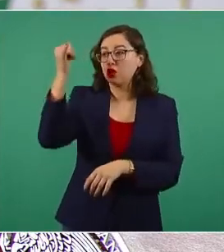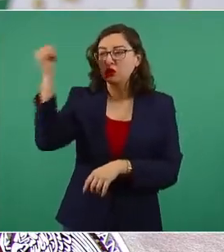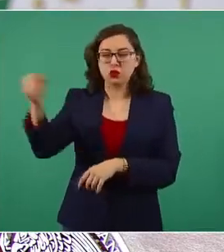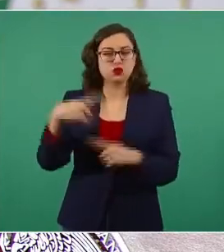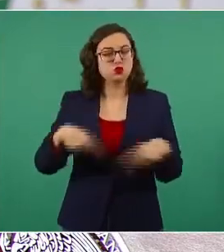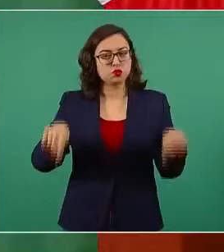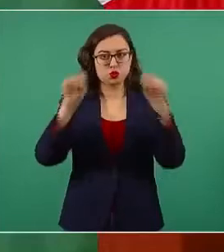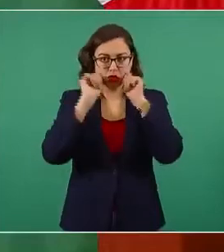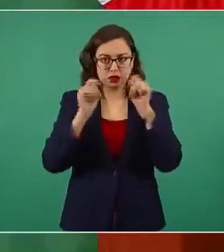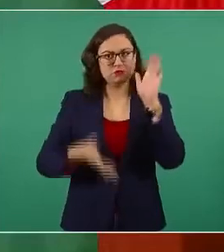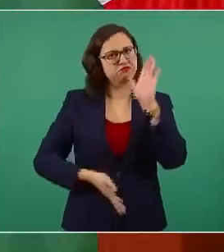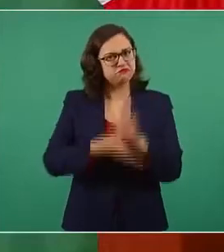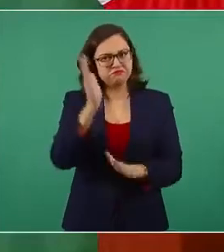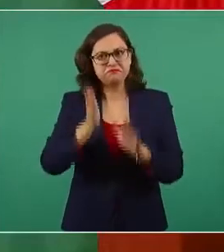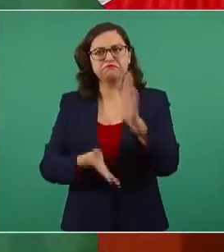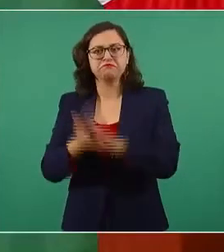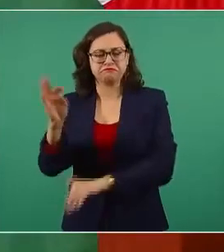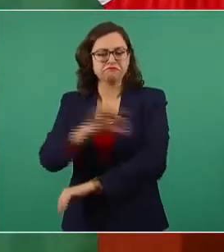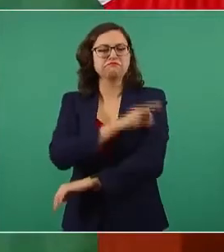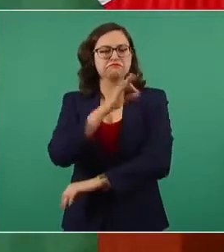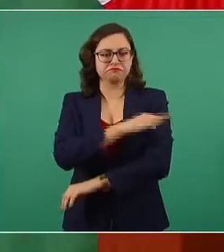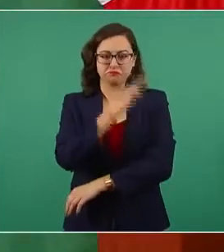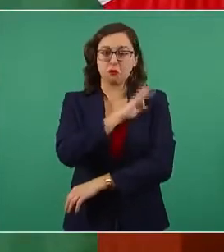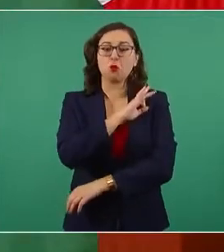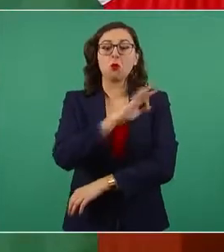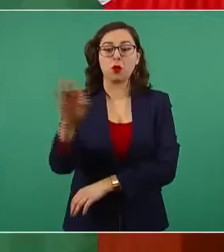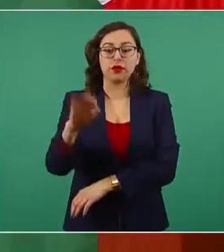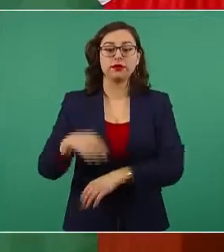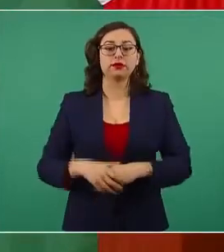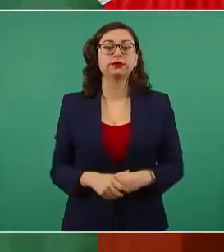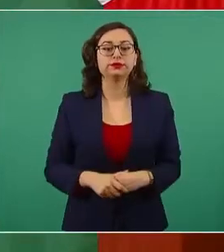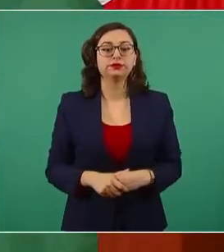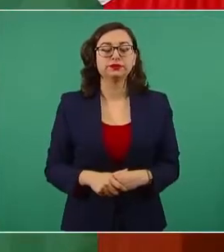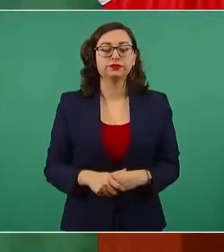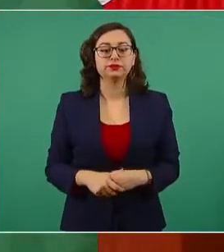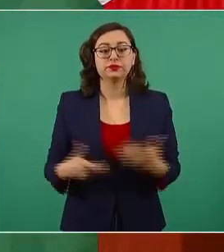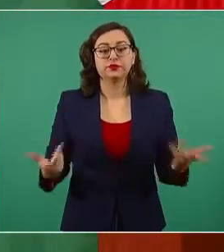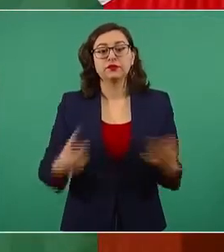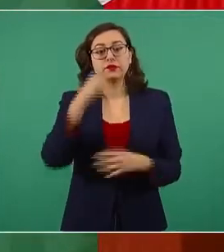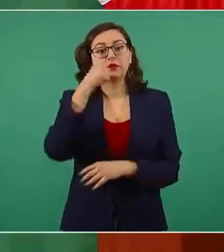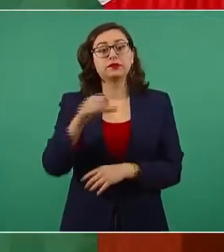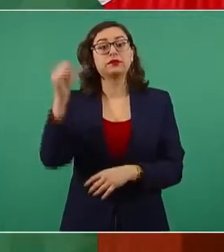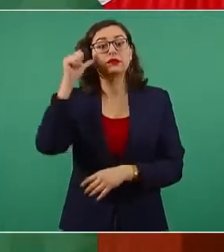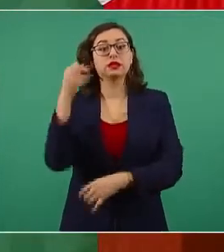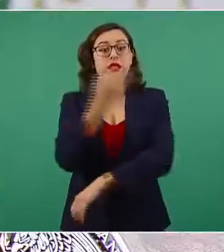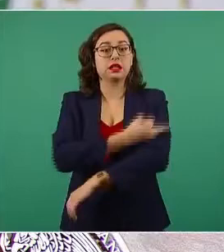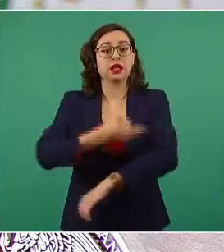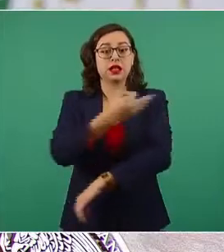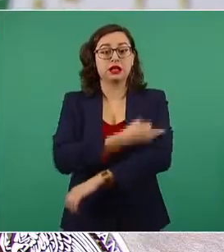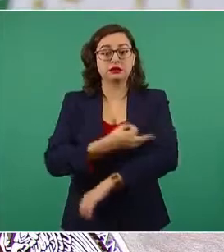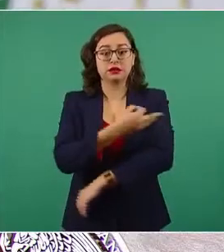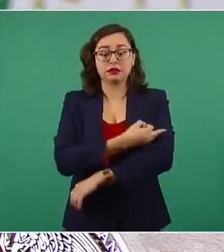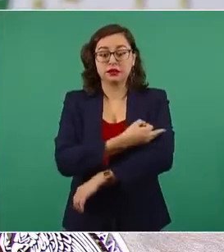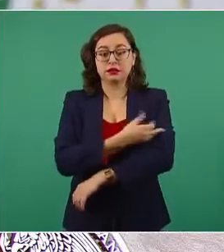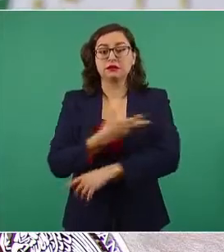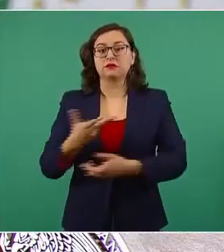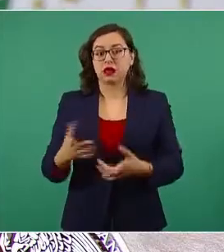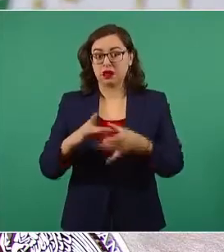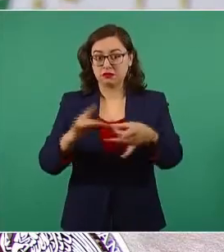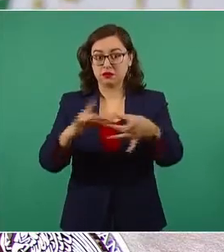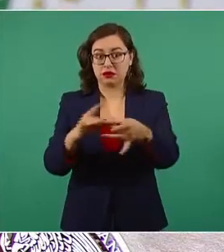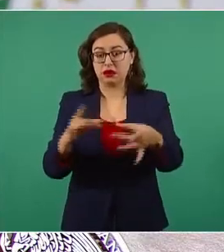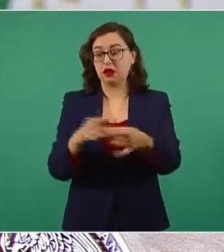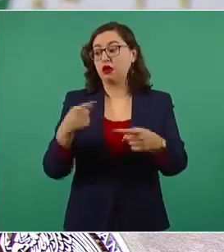de vacunar. Como comentábamos ayer por la tarde, en la semana reciente tuvimos 3 días consecutivos